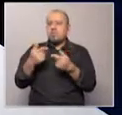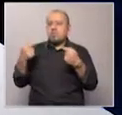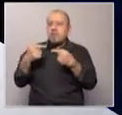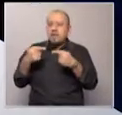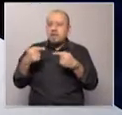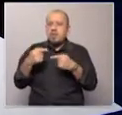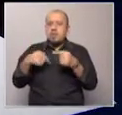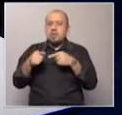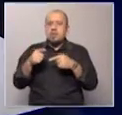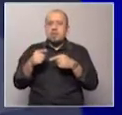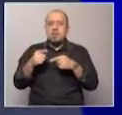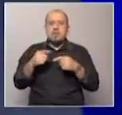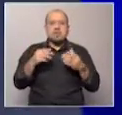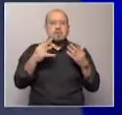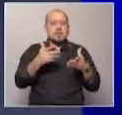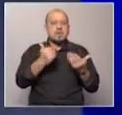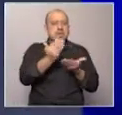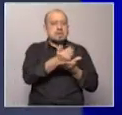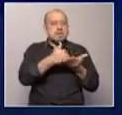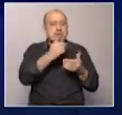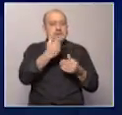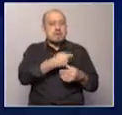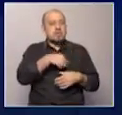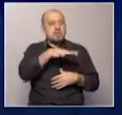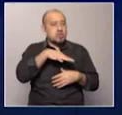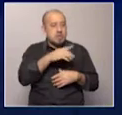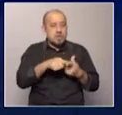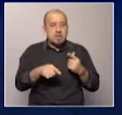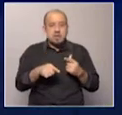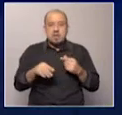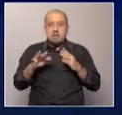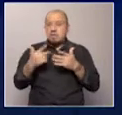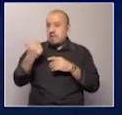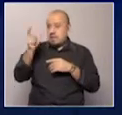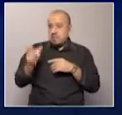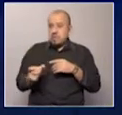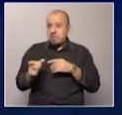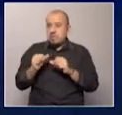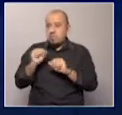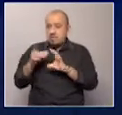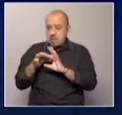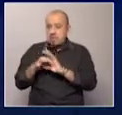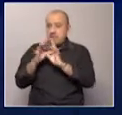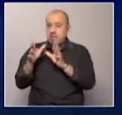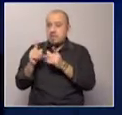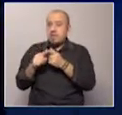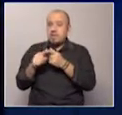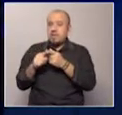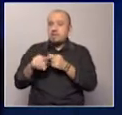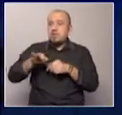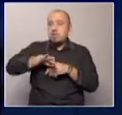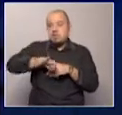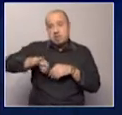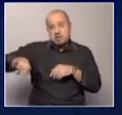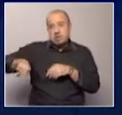quiere sacar de la sociedad como hacer como que no sabemos por qué es para que la persona puede actuar en libertad sin dañar a los demás lo aislamos